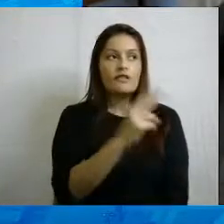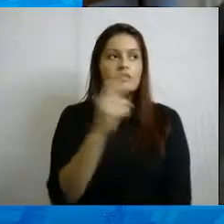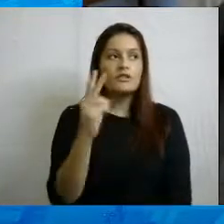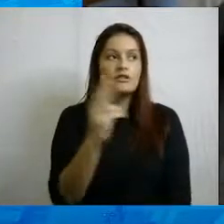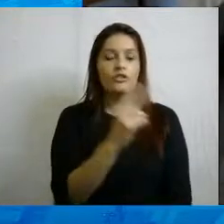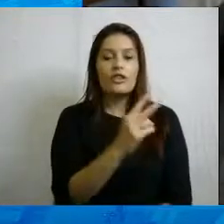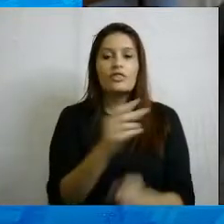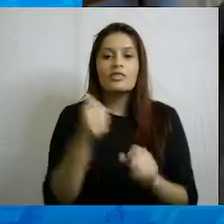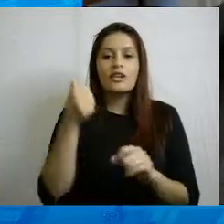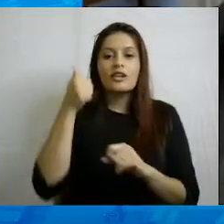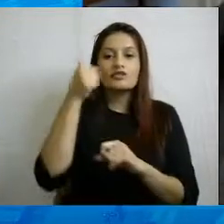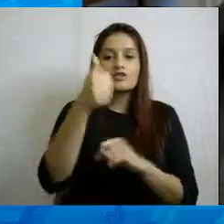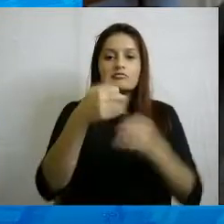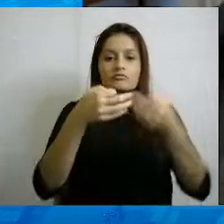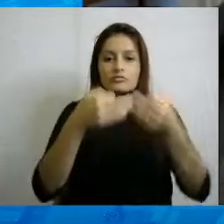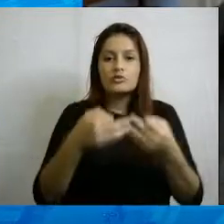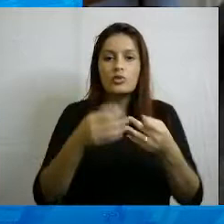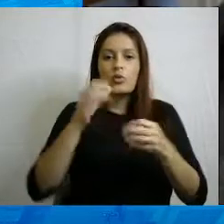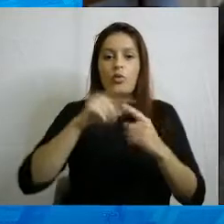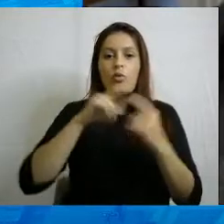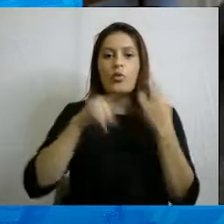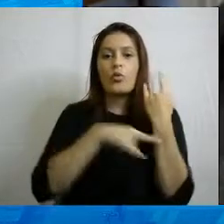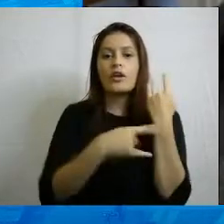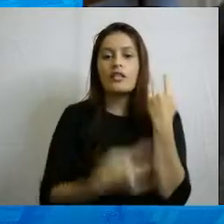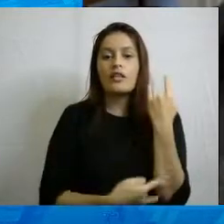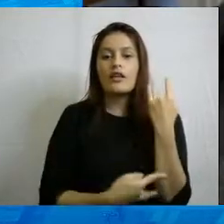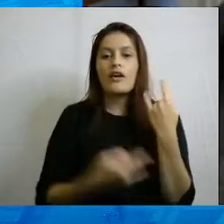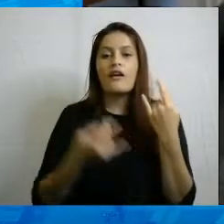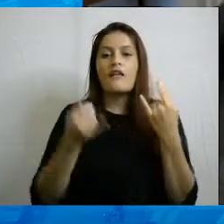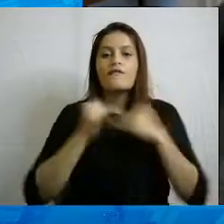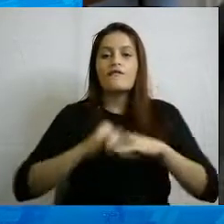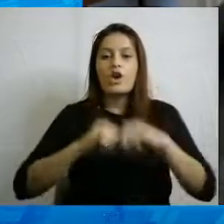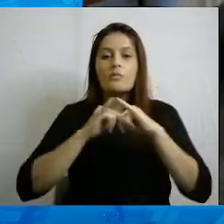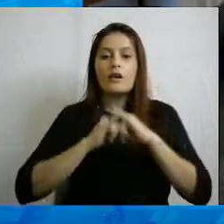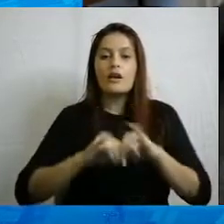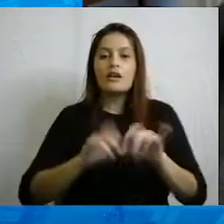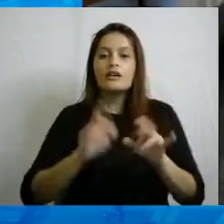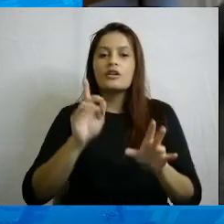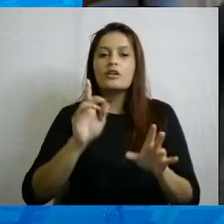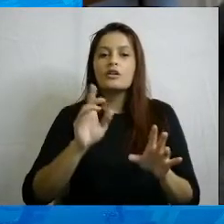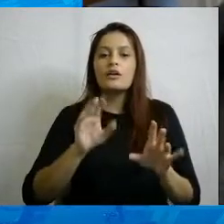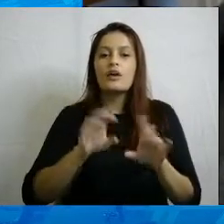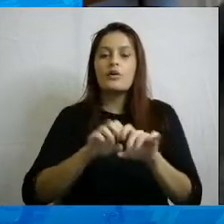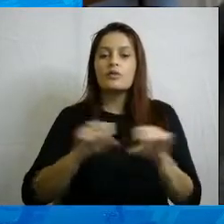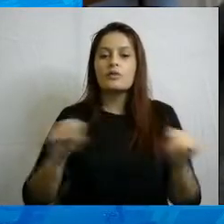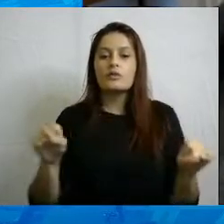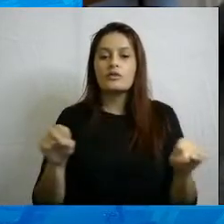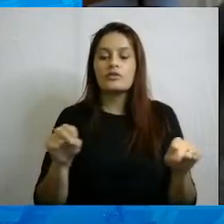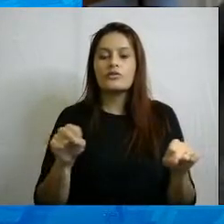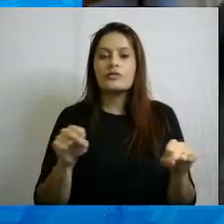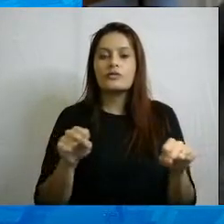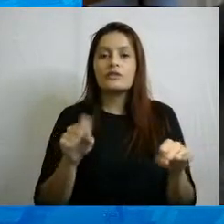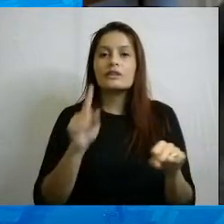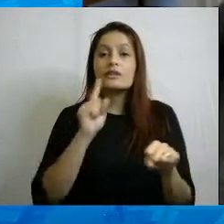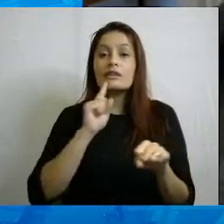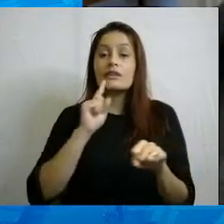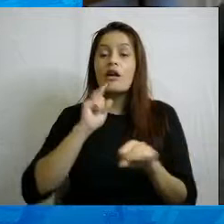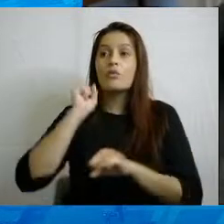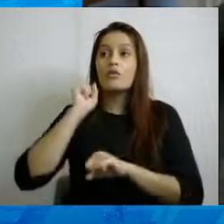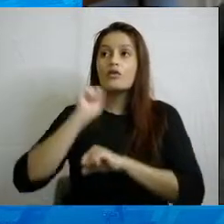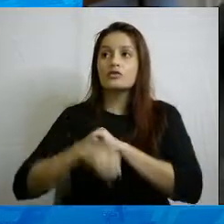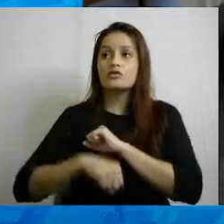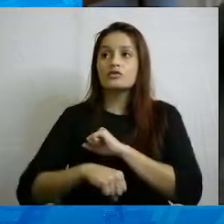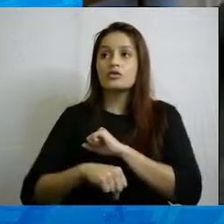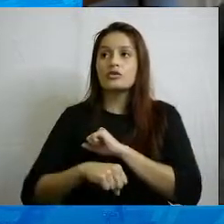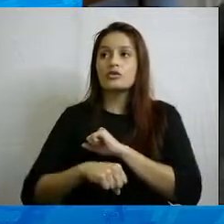Asesoría Jurídica informa y solicita el pronunciamiento del Honorable Consejo Municipal con el objeto de obtener la aprobación o